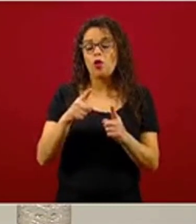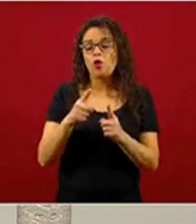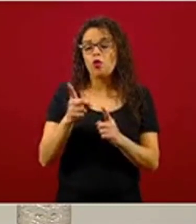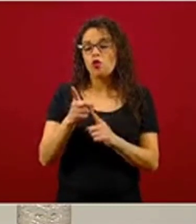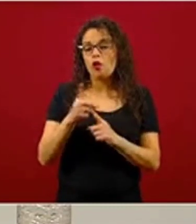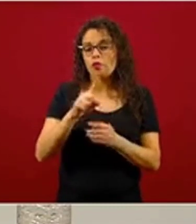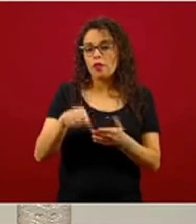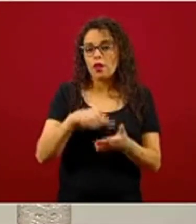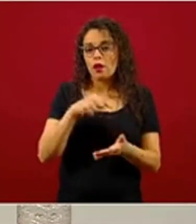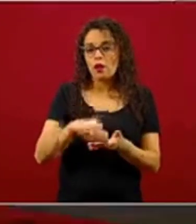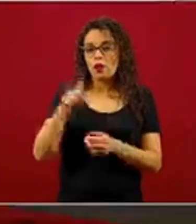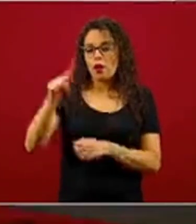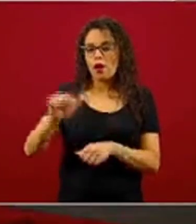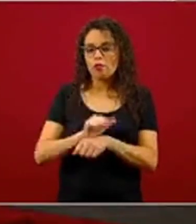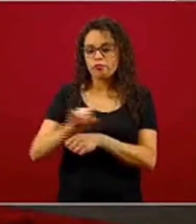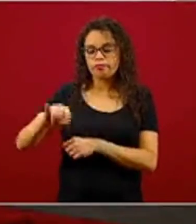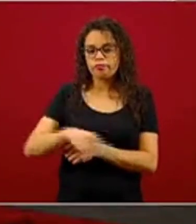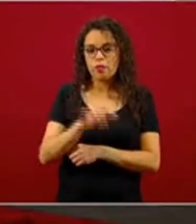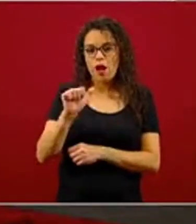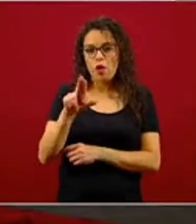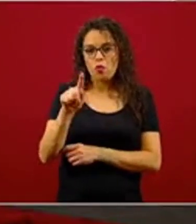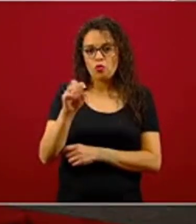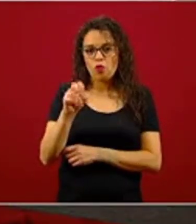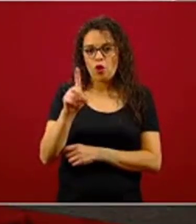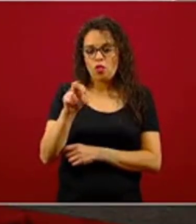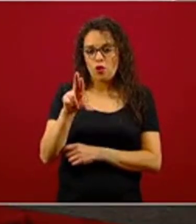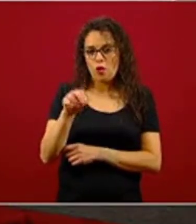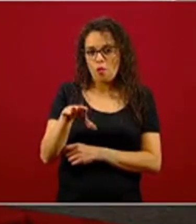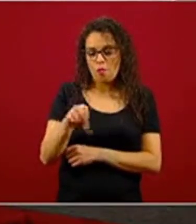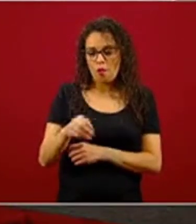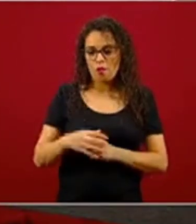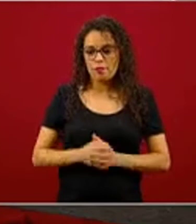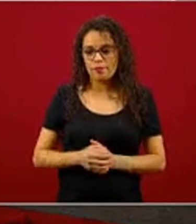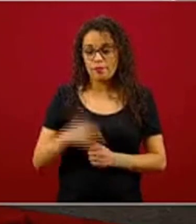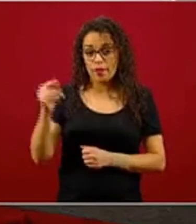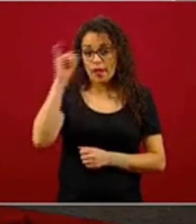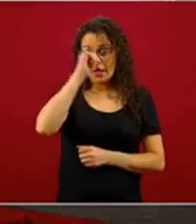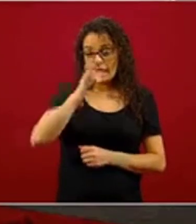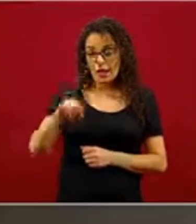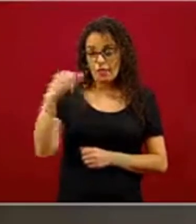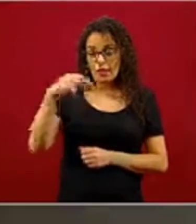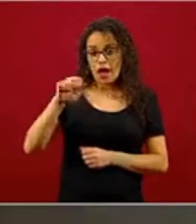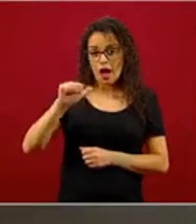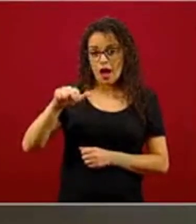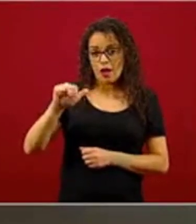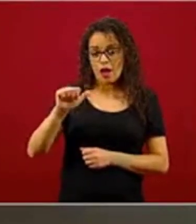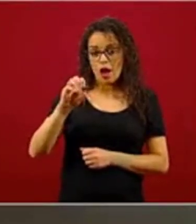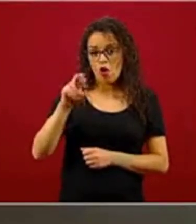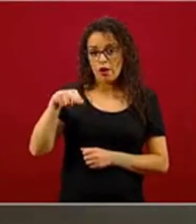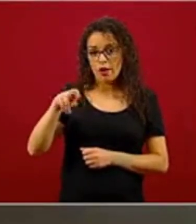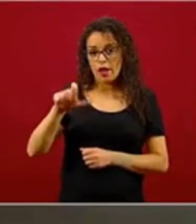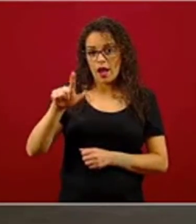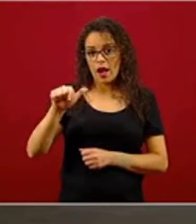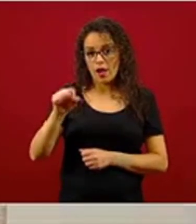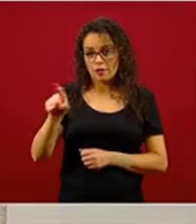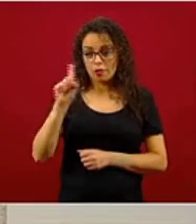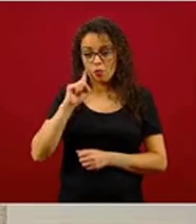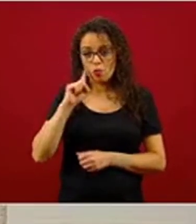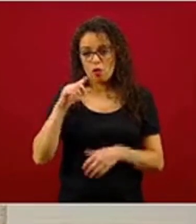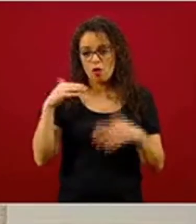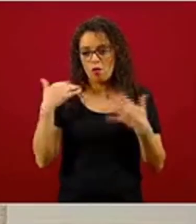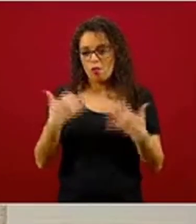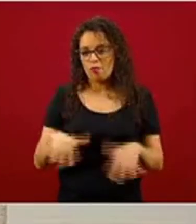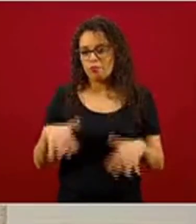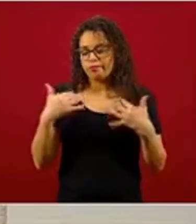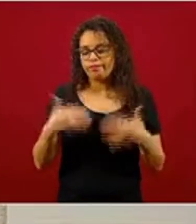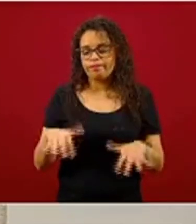enfermeras, enfermeros extraordinarios, una jefa, Ana Ornelas, una mujer de verdad, que en un